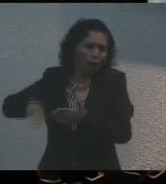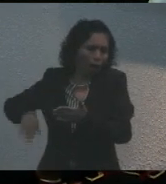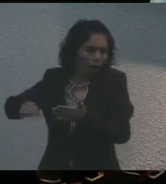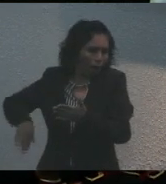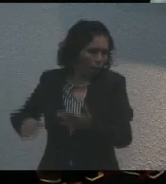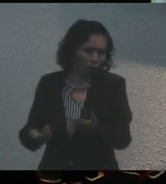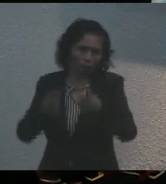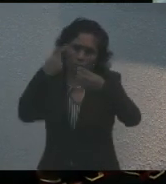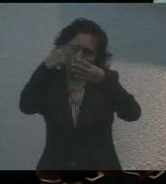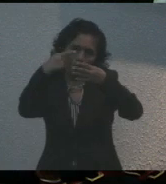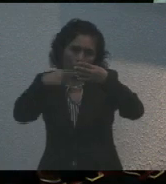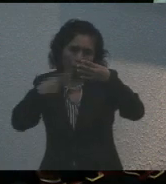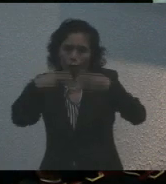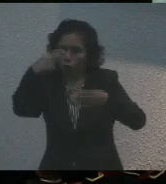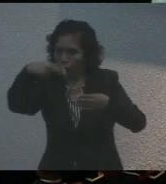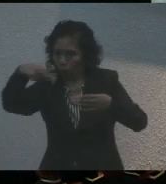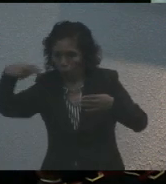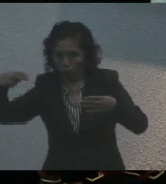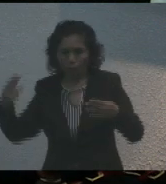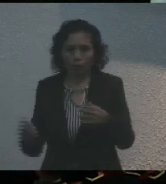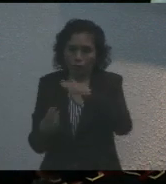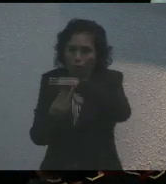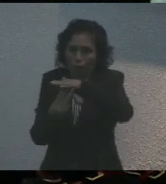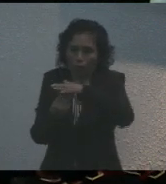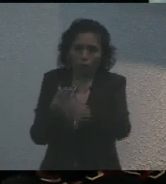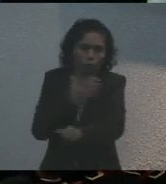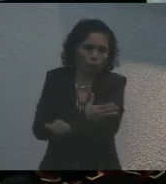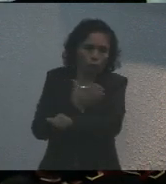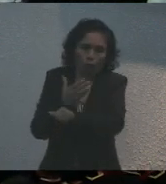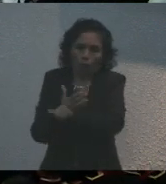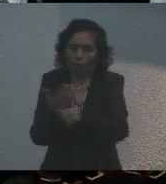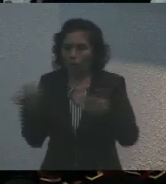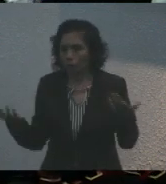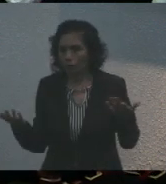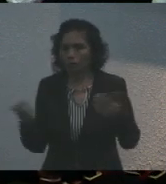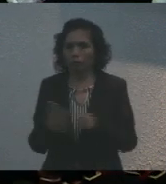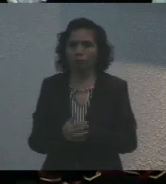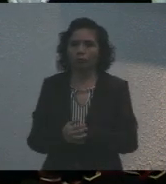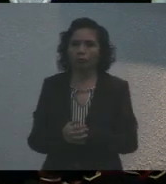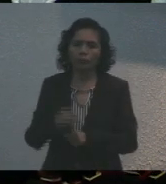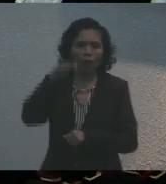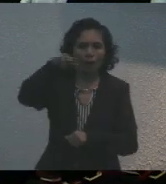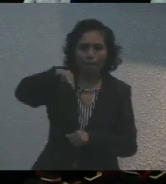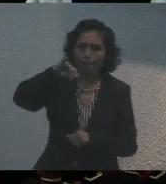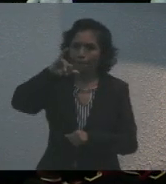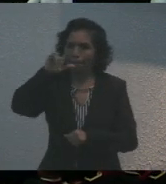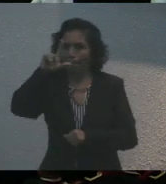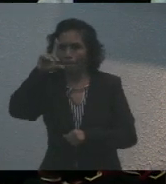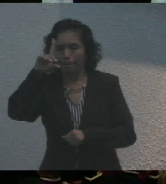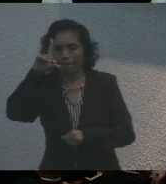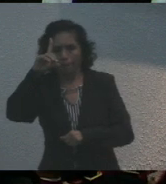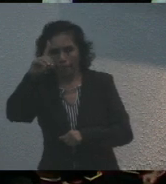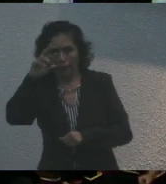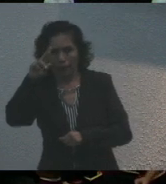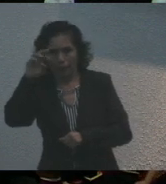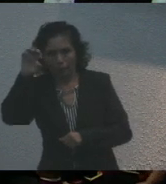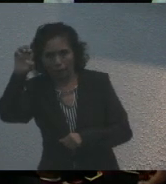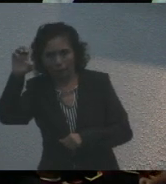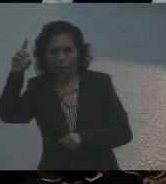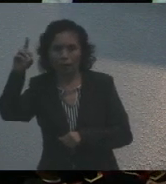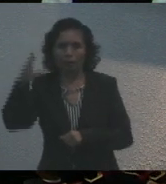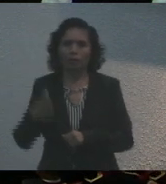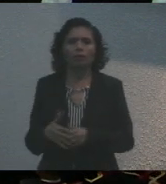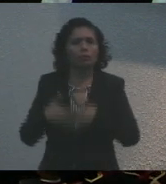a esta mesa en donde nos acompaña nuestra queridísima diputada Mildred, por supuesto al general